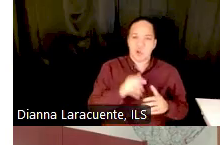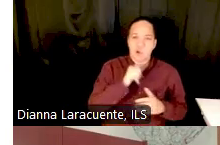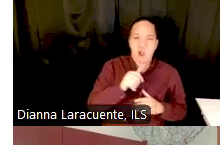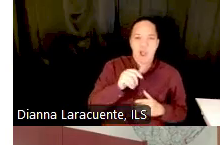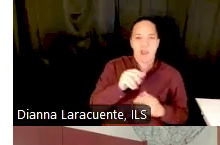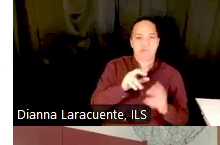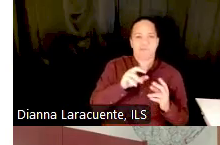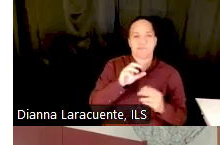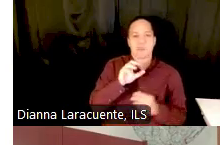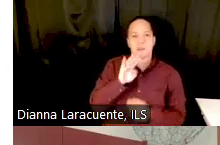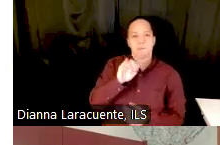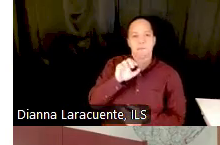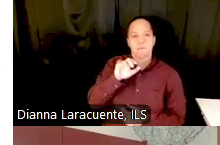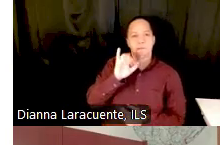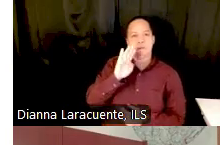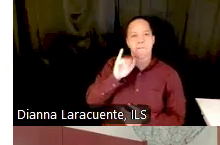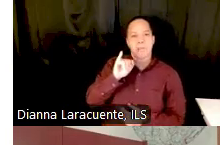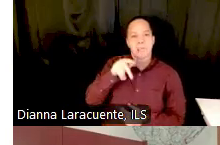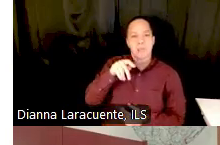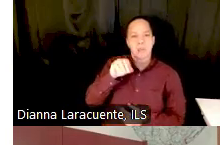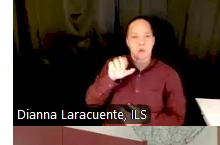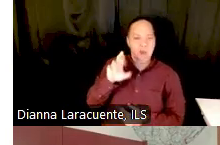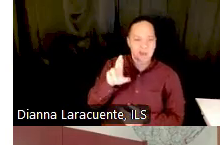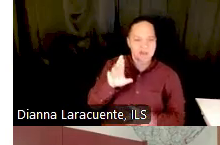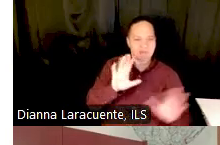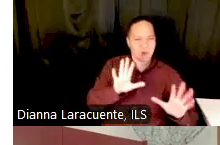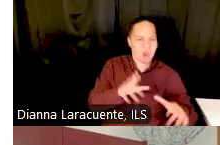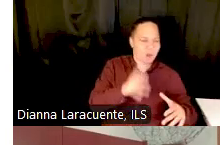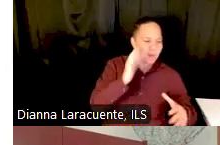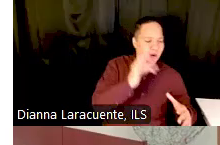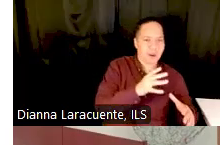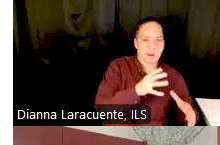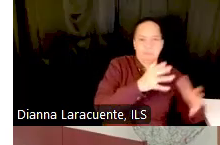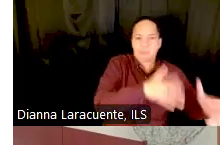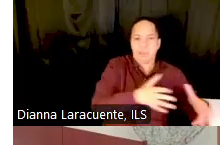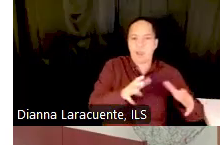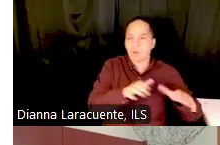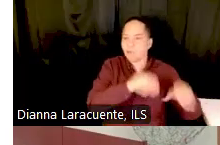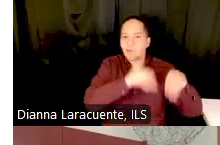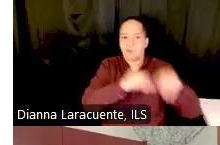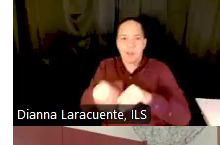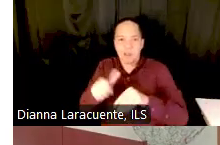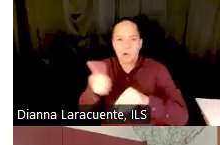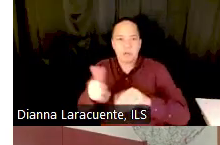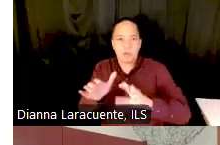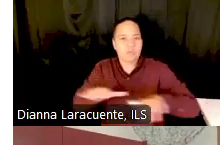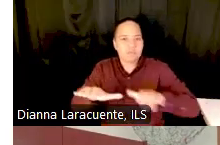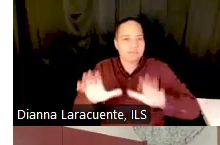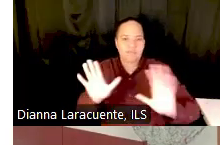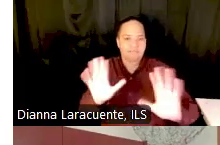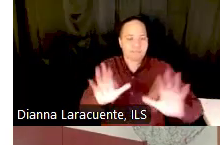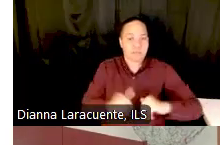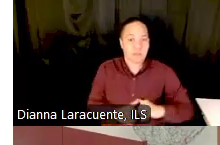unas cosas primero, deja de hacerlas, vuelve a otra. Eso no es bipolaridad. Es que el niño en esa etapa del desarrollo